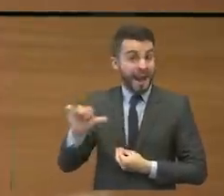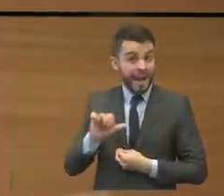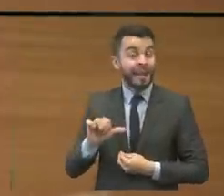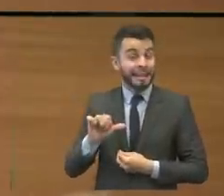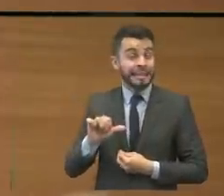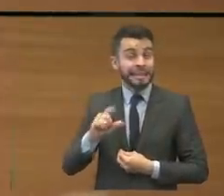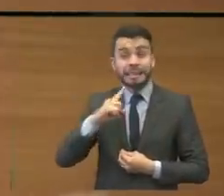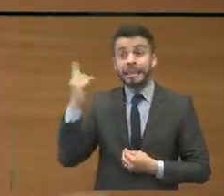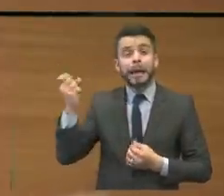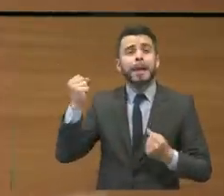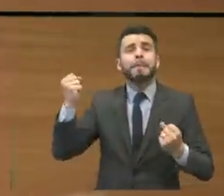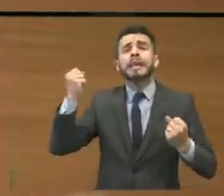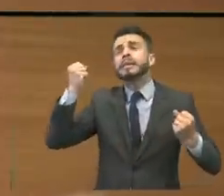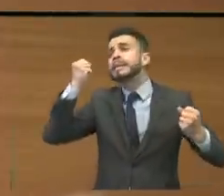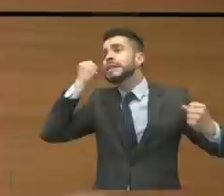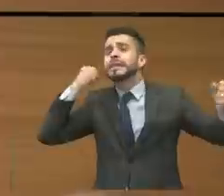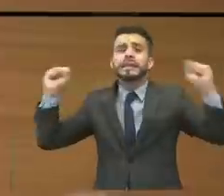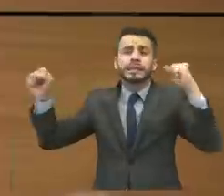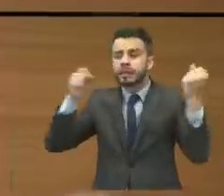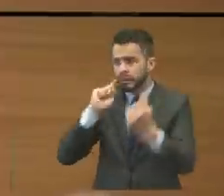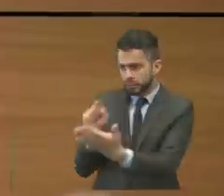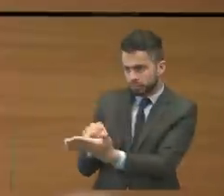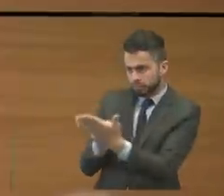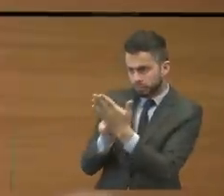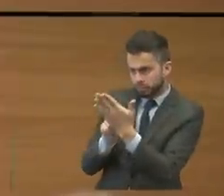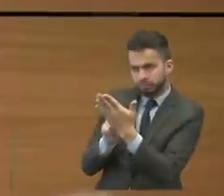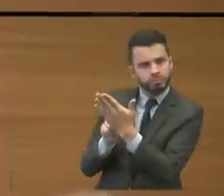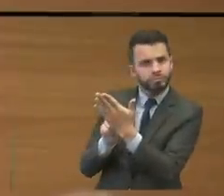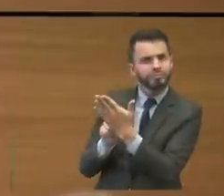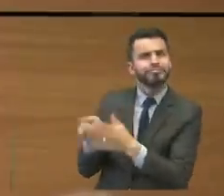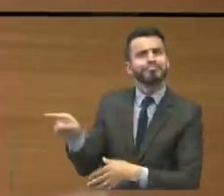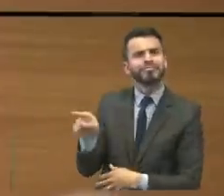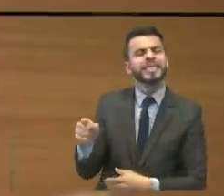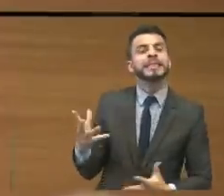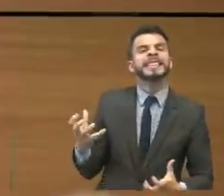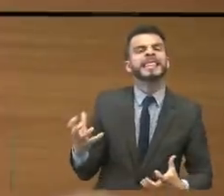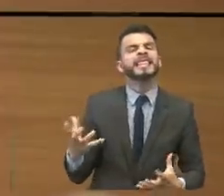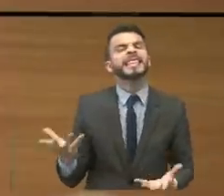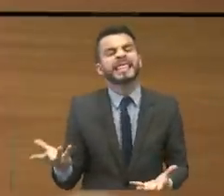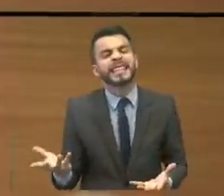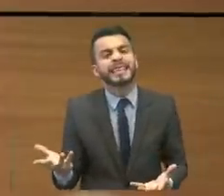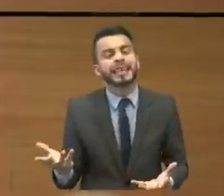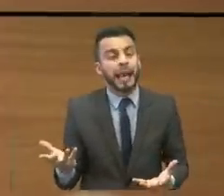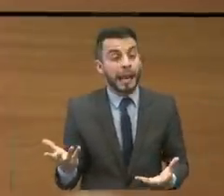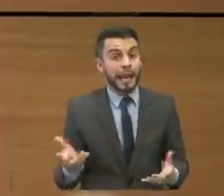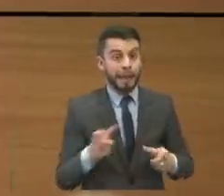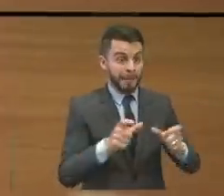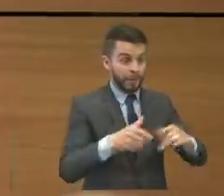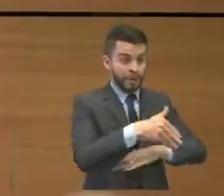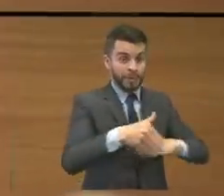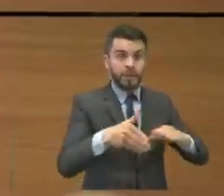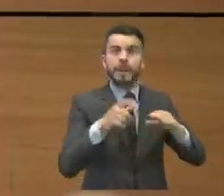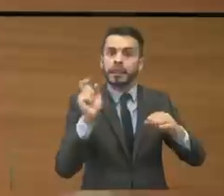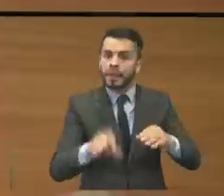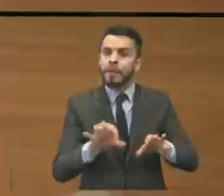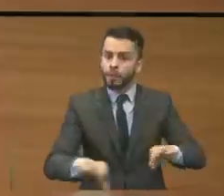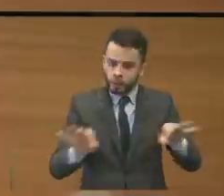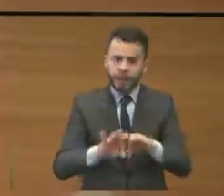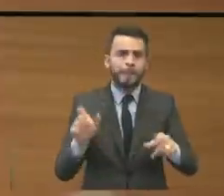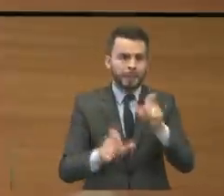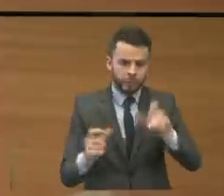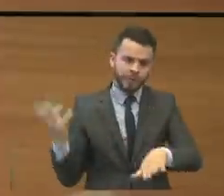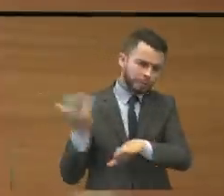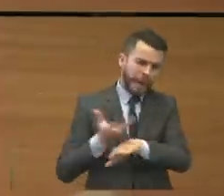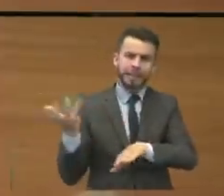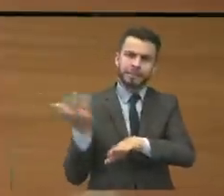mayor preocupación es que se atienda debidamente la necesidad de viajes de transporte público masivo que hay